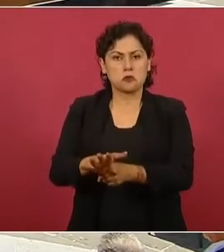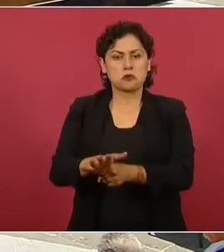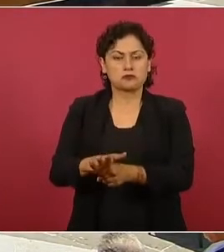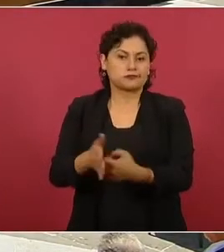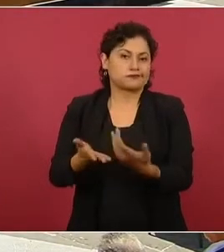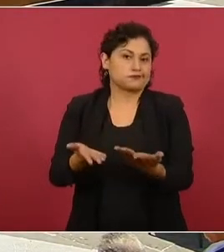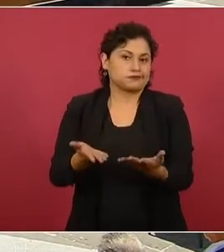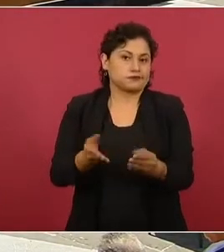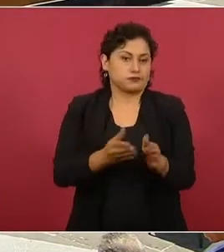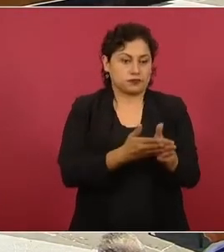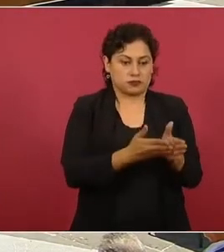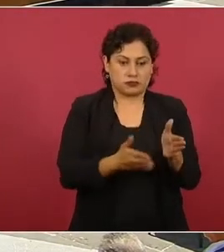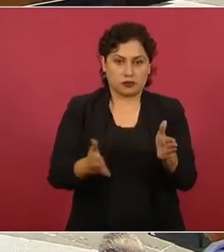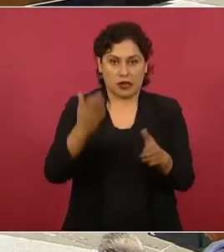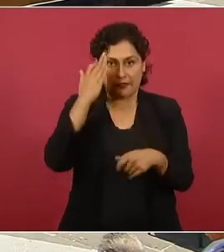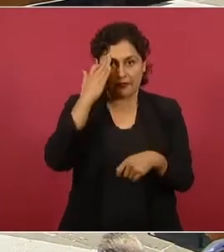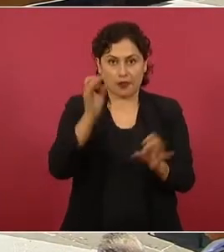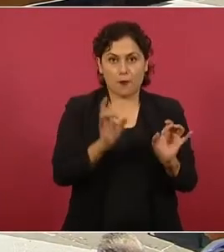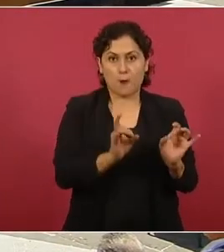circunstancias difíciles,